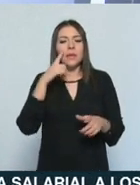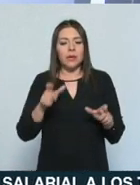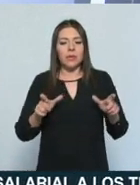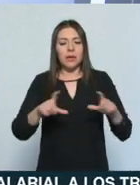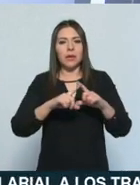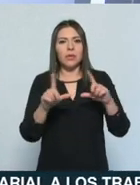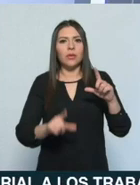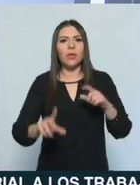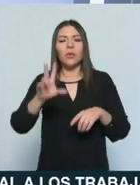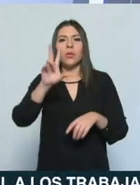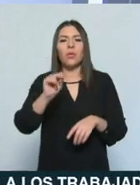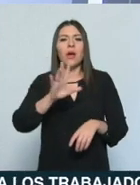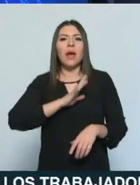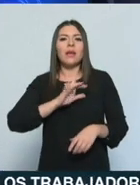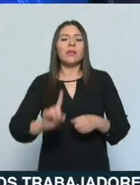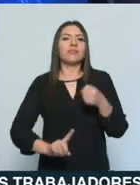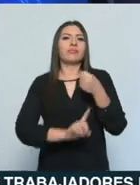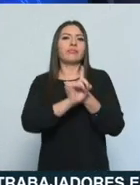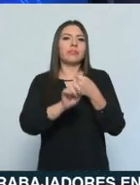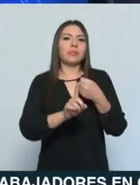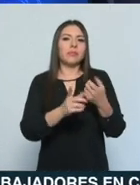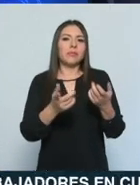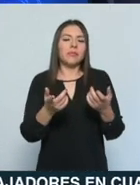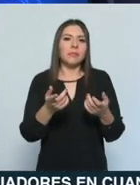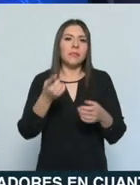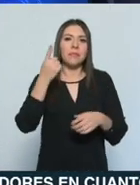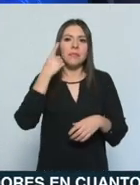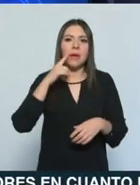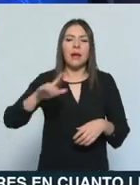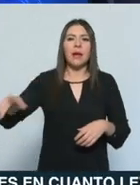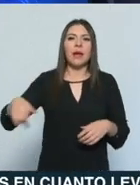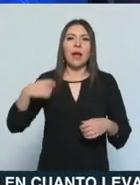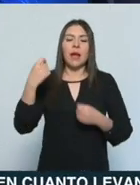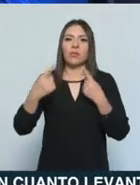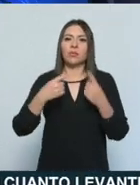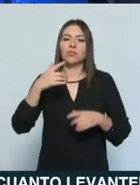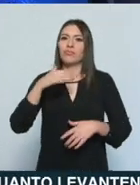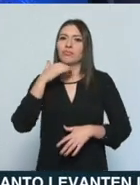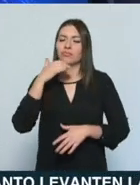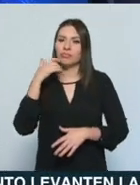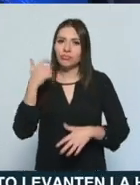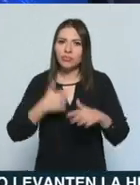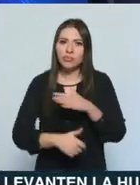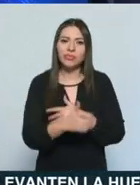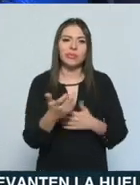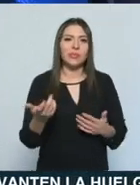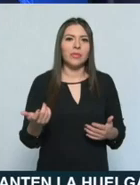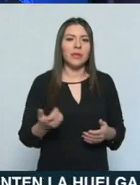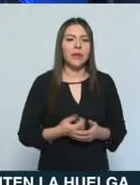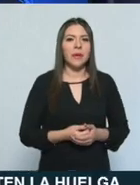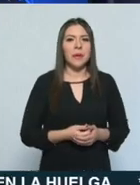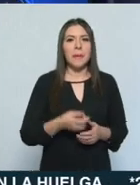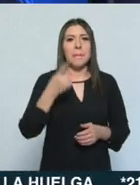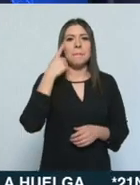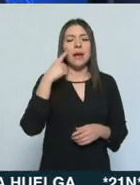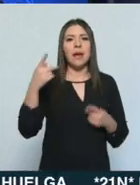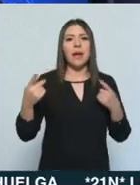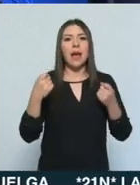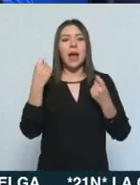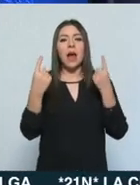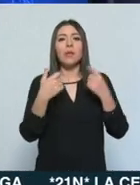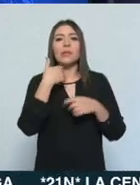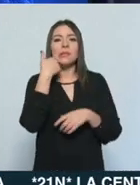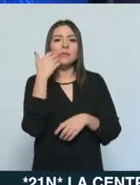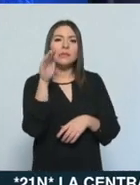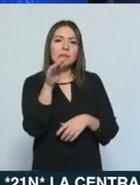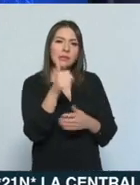la patria, que no se vea permeada pues por los corruptores y que se alejen del dinero fácil? Porque